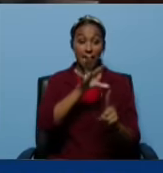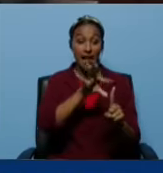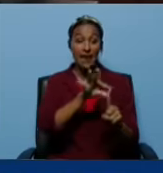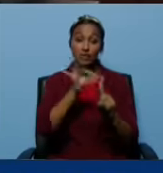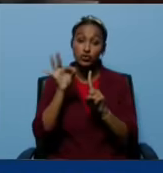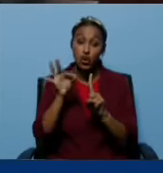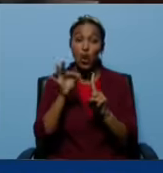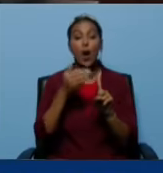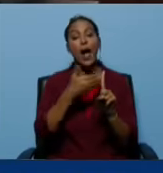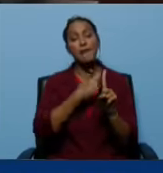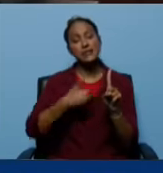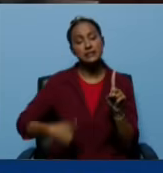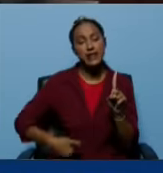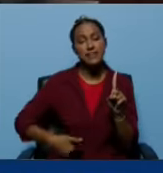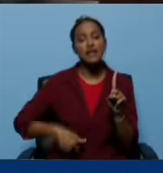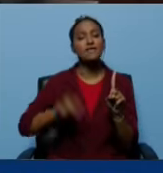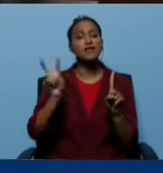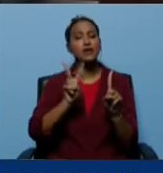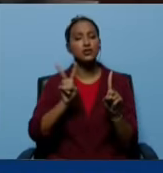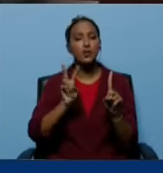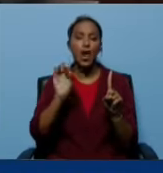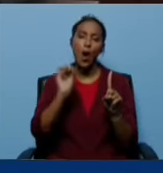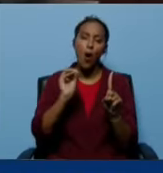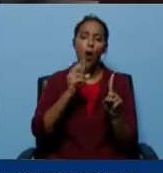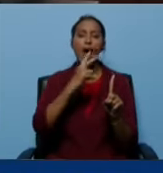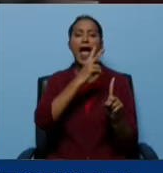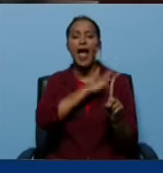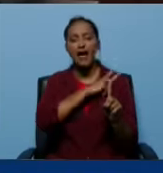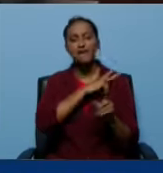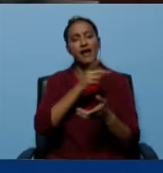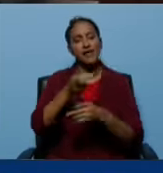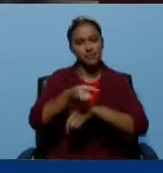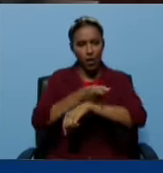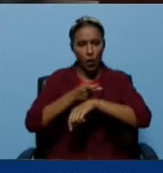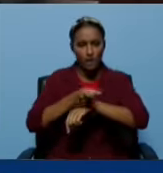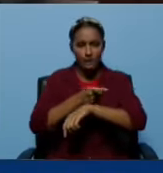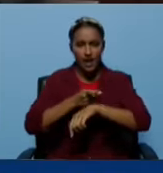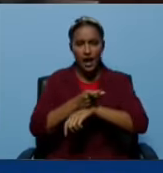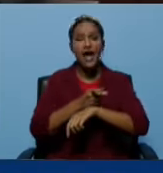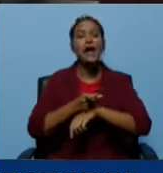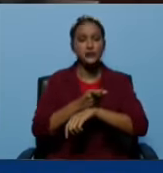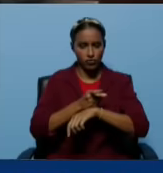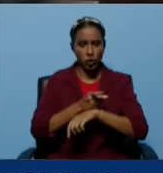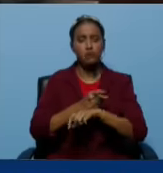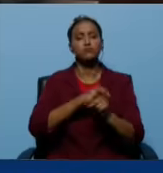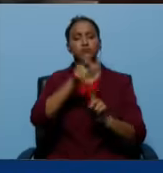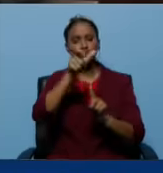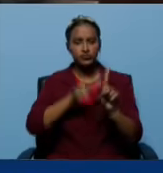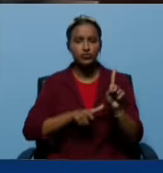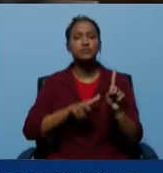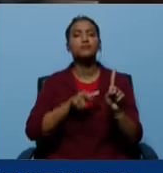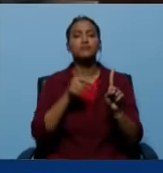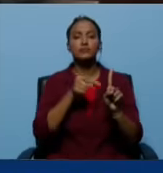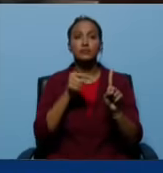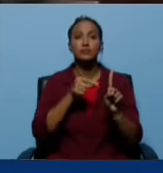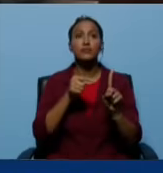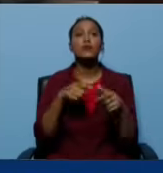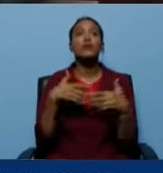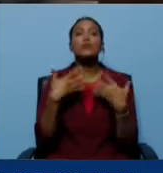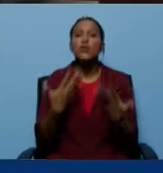o jefes de Estado, otras naciones en el ejercicio soberano de su jurisdicción han